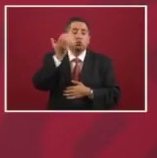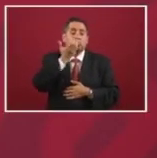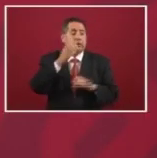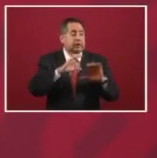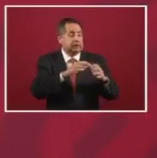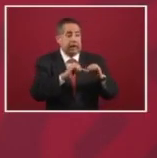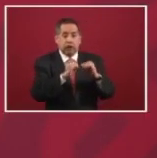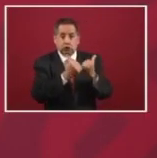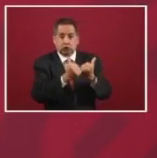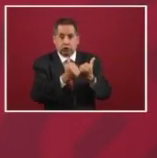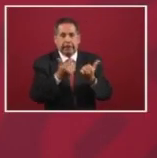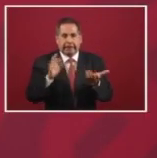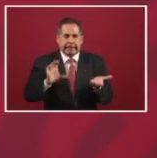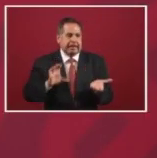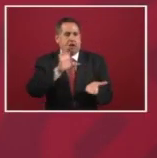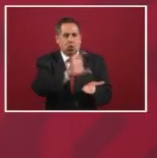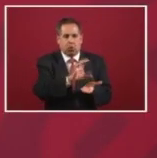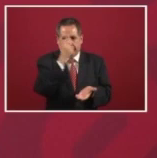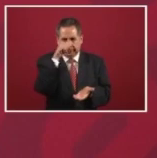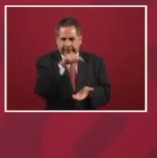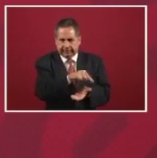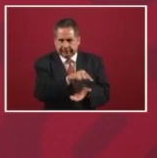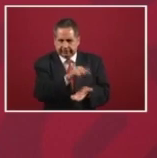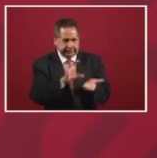las organizaciones